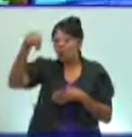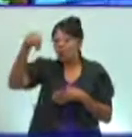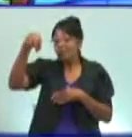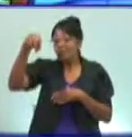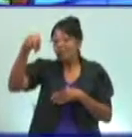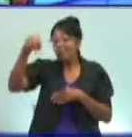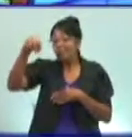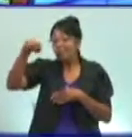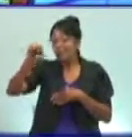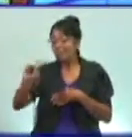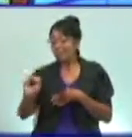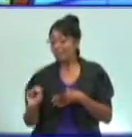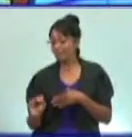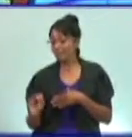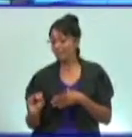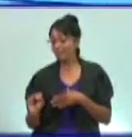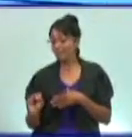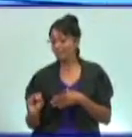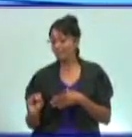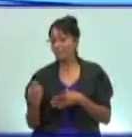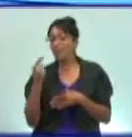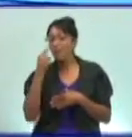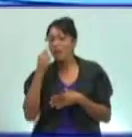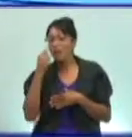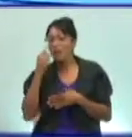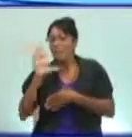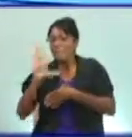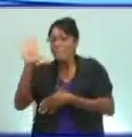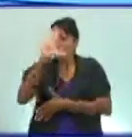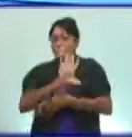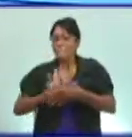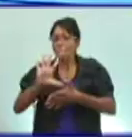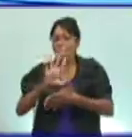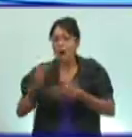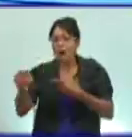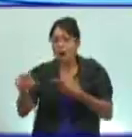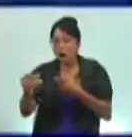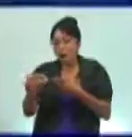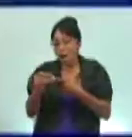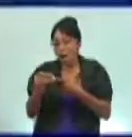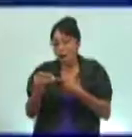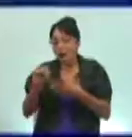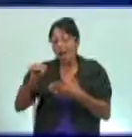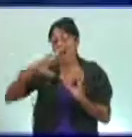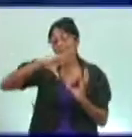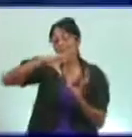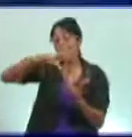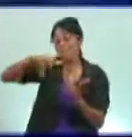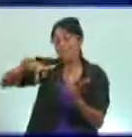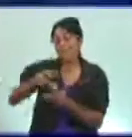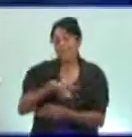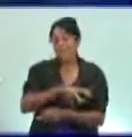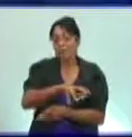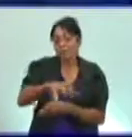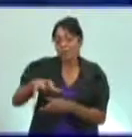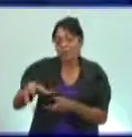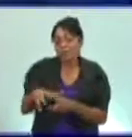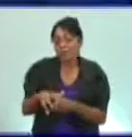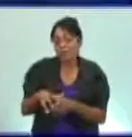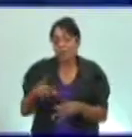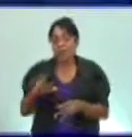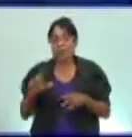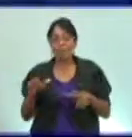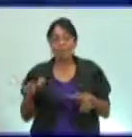sur, porque vamos a ver un mapa más de cerca. En este mapa del mundo, de la zona tropical, de la zona